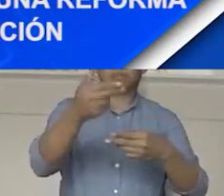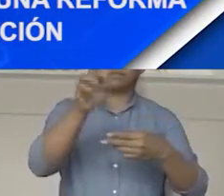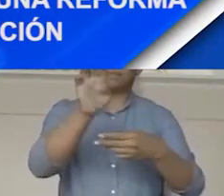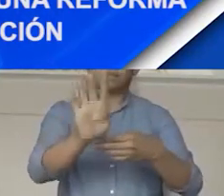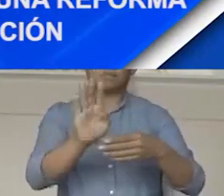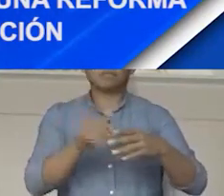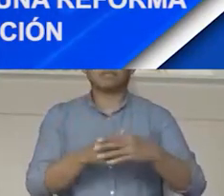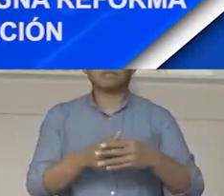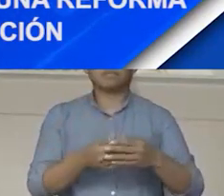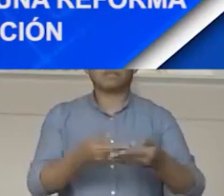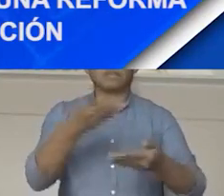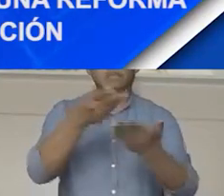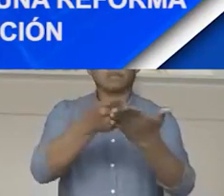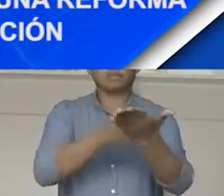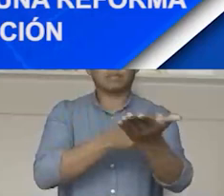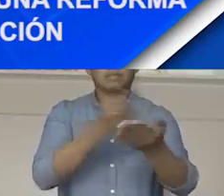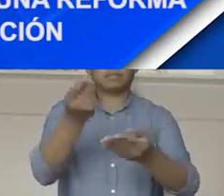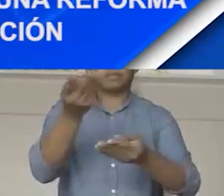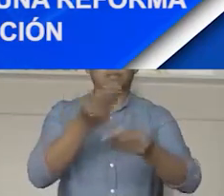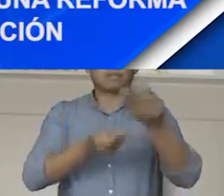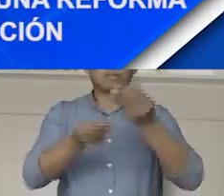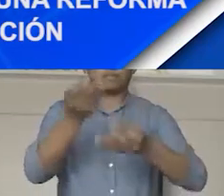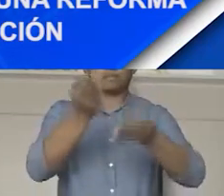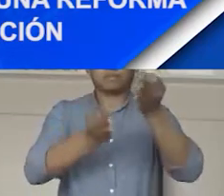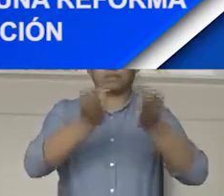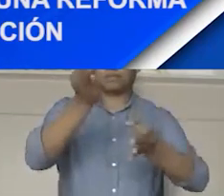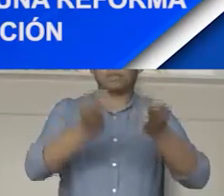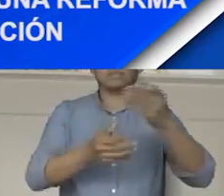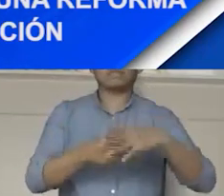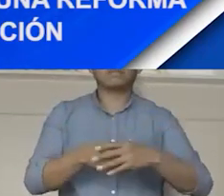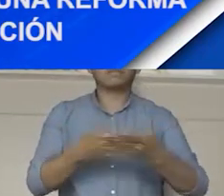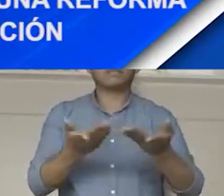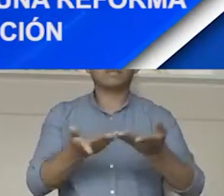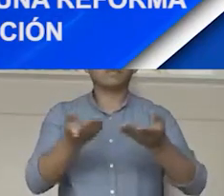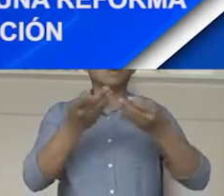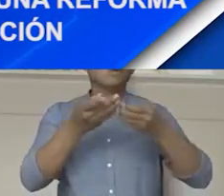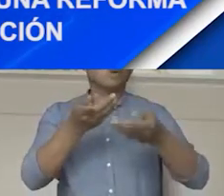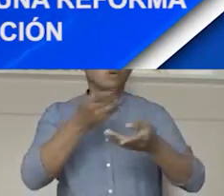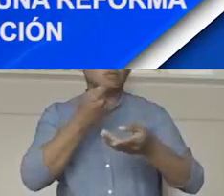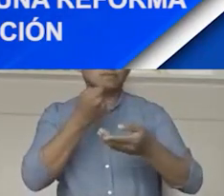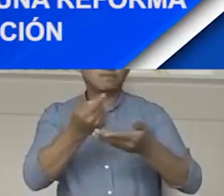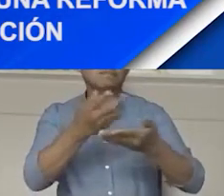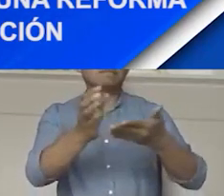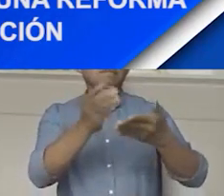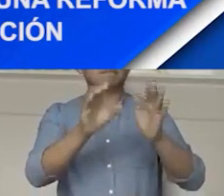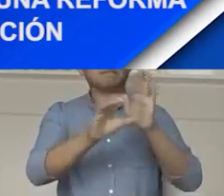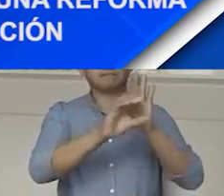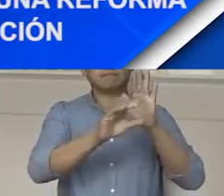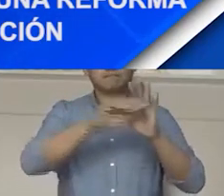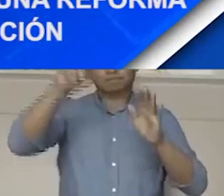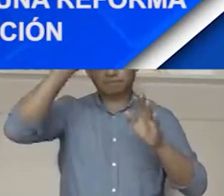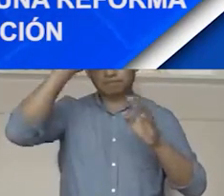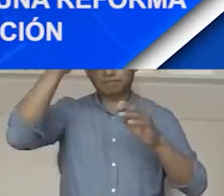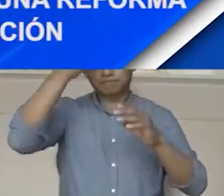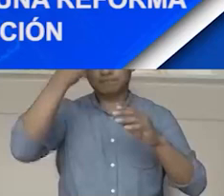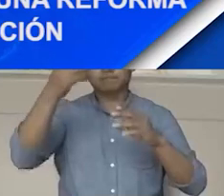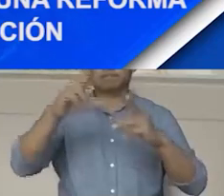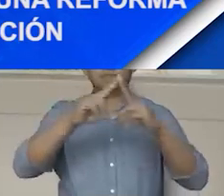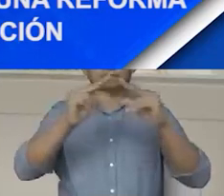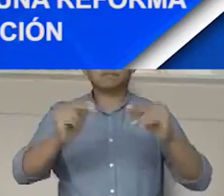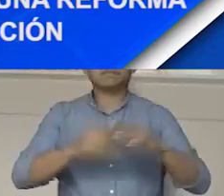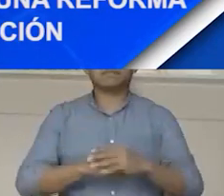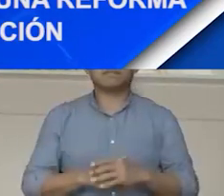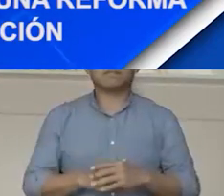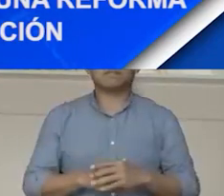84. Presupuesto del Poder Judicial. De conformidad con la Constitución Política de la República de